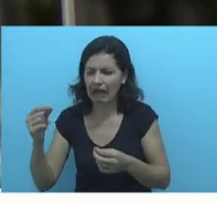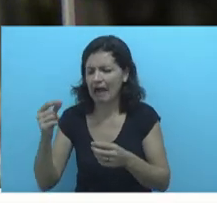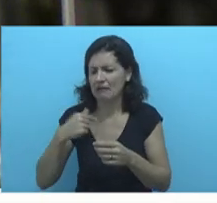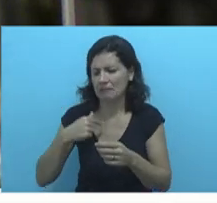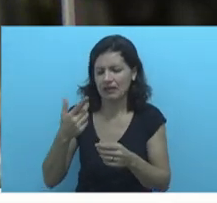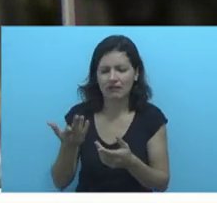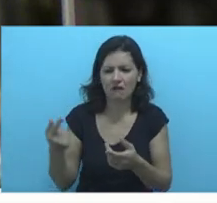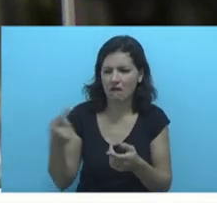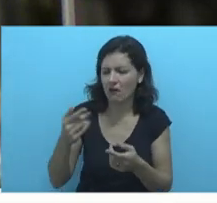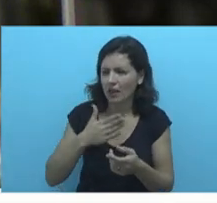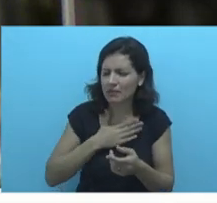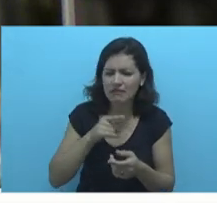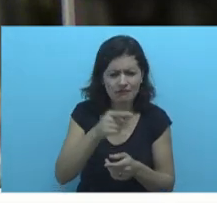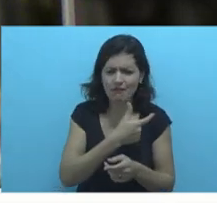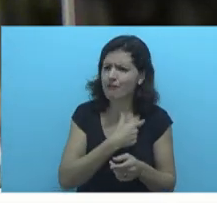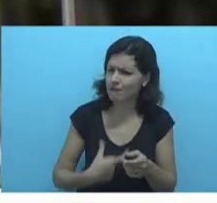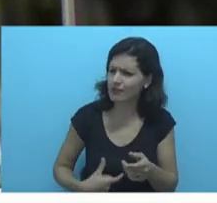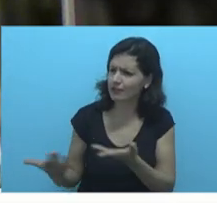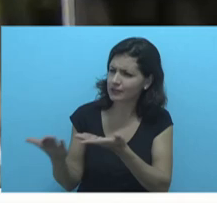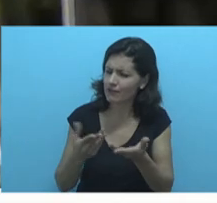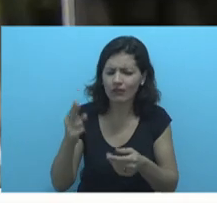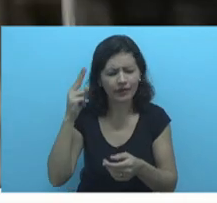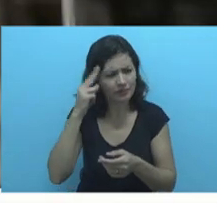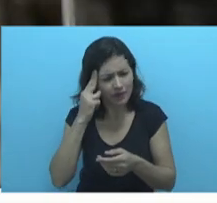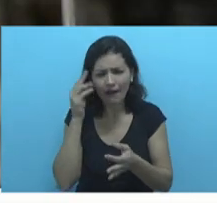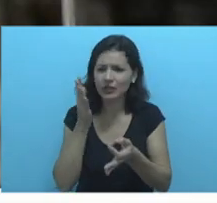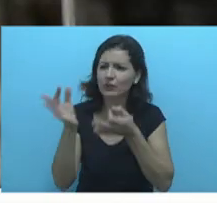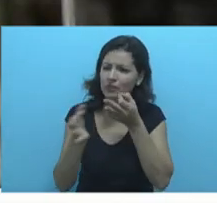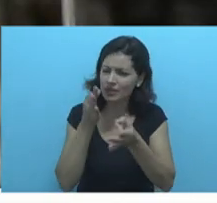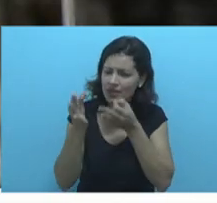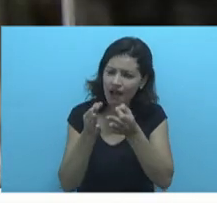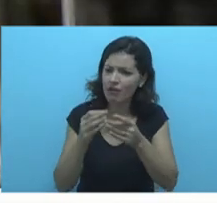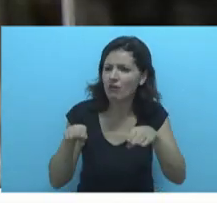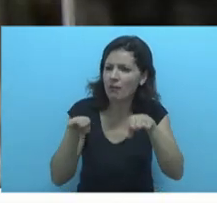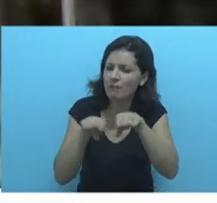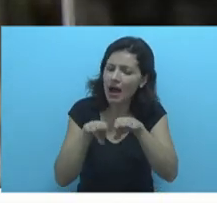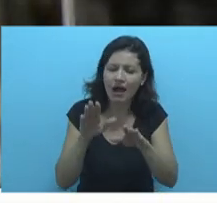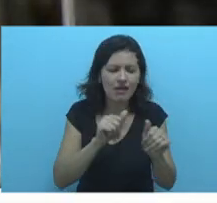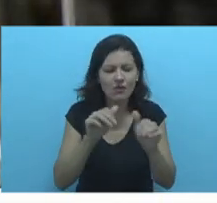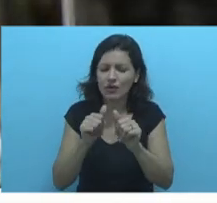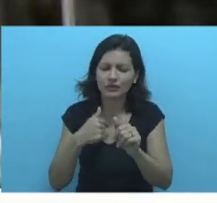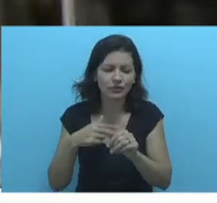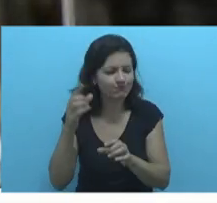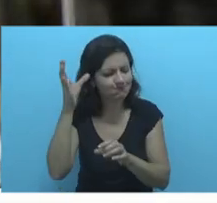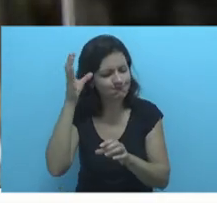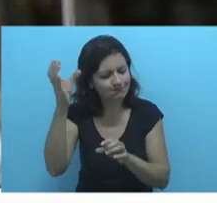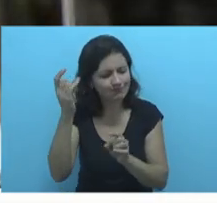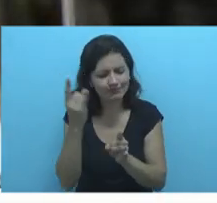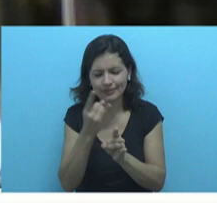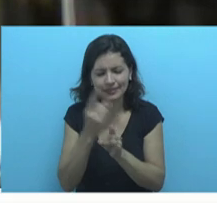Santa Fe, me recibió y me trató con tanto respeto y como una par más. así que eso se lo voy a tener